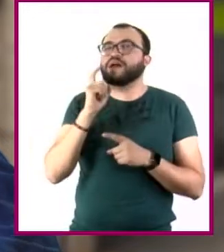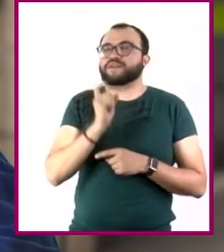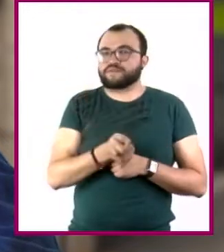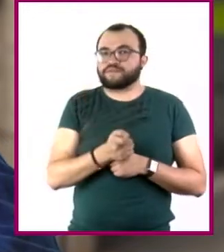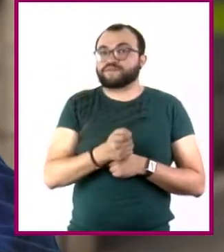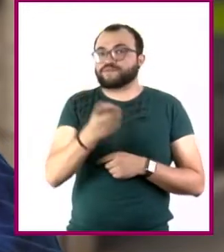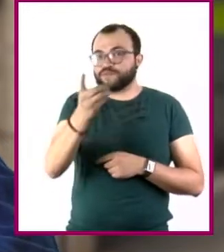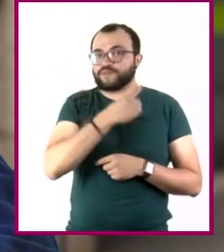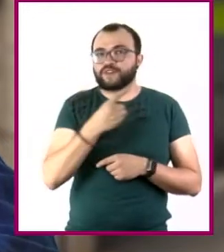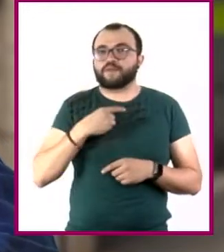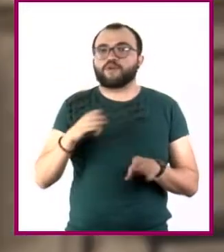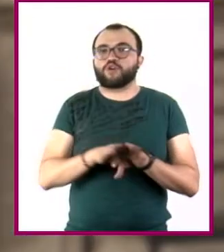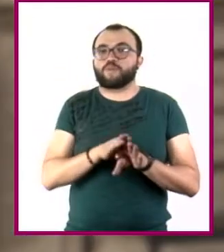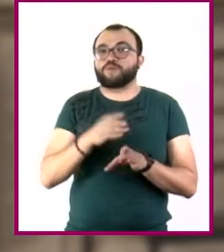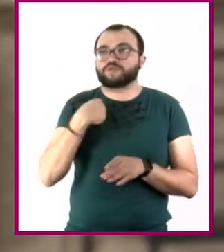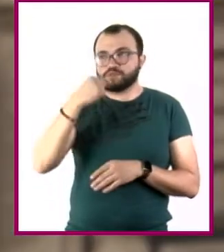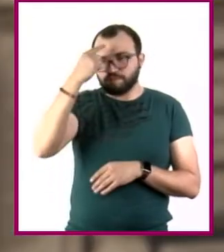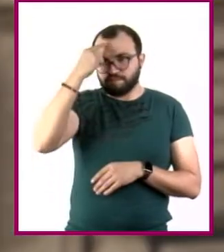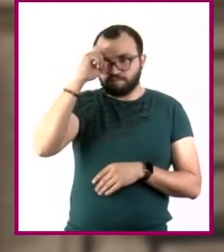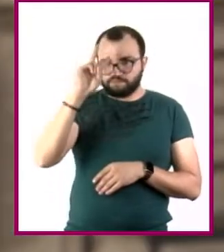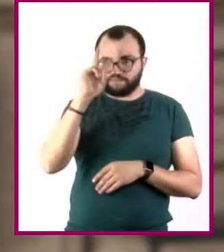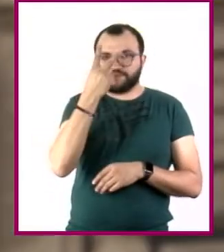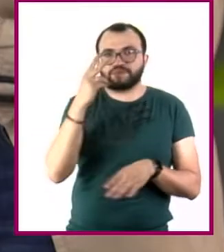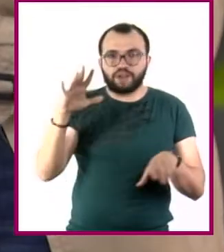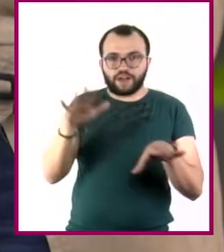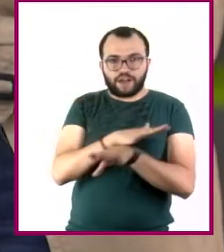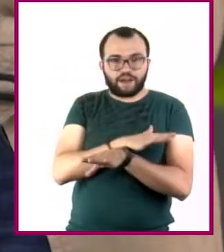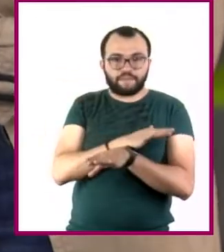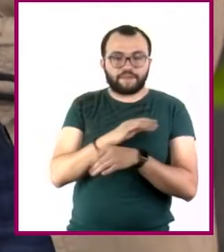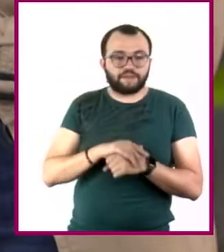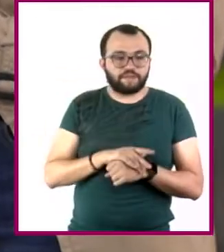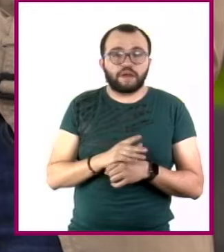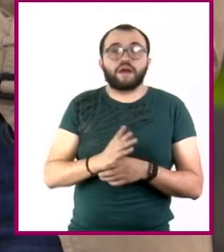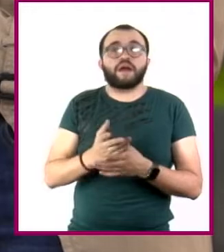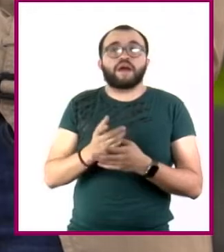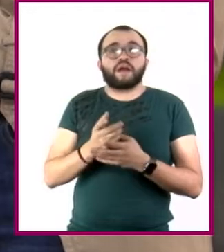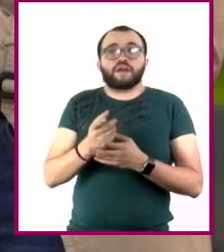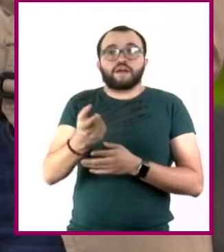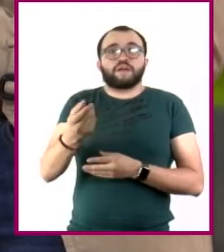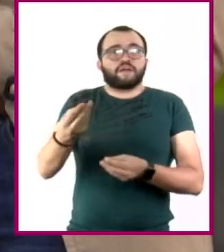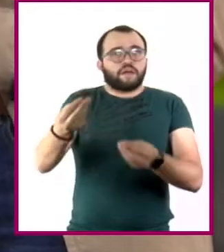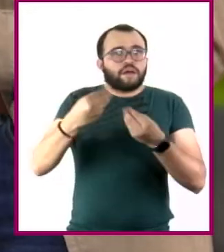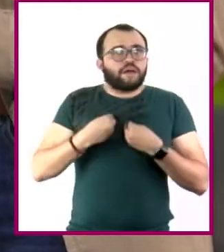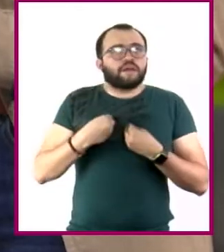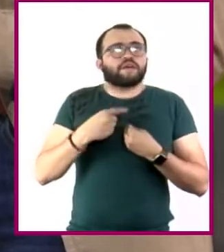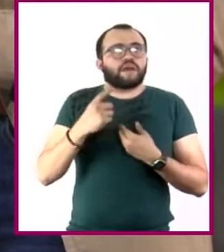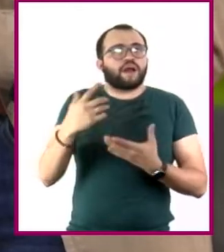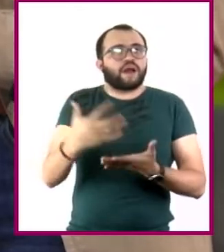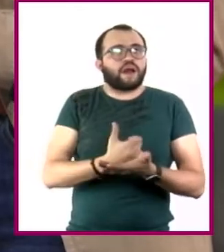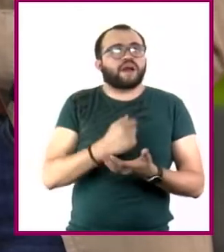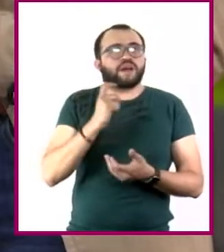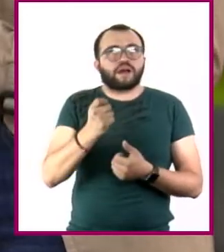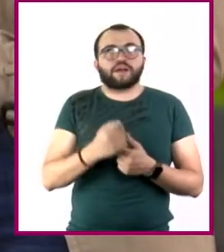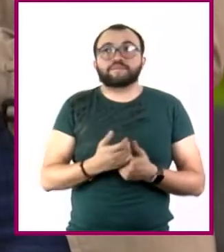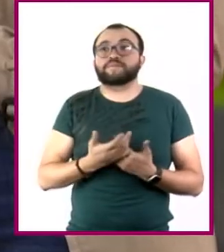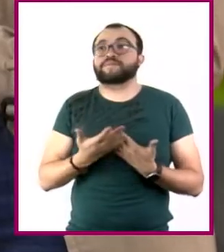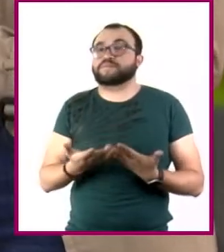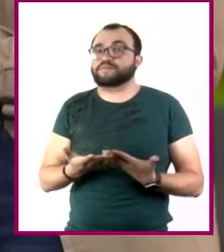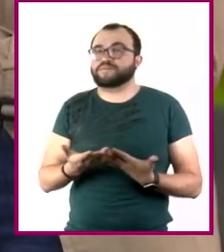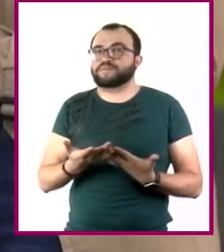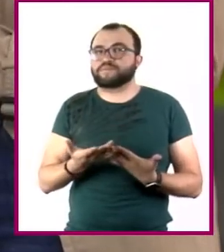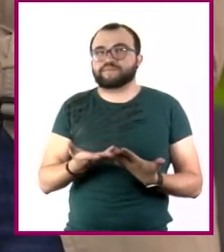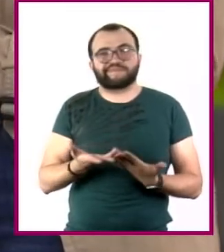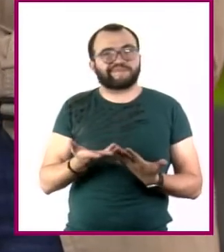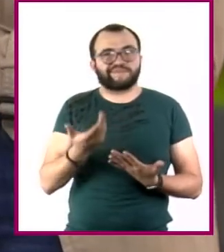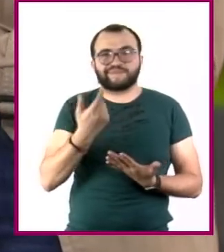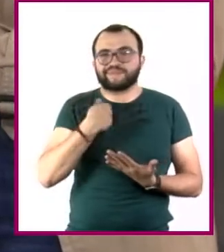cambie mi postura. ¿Y el premio? Pues... eso no lo había pensado, pero